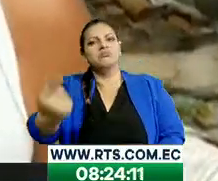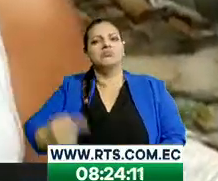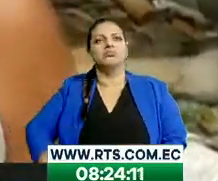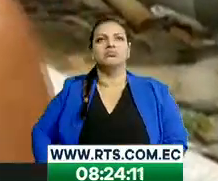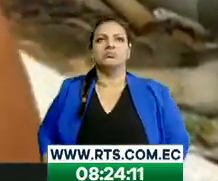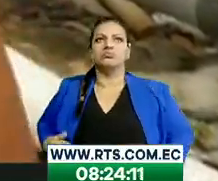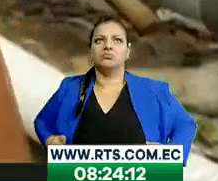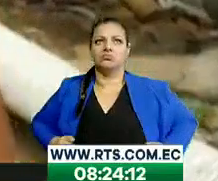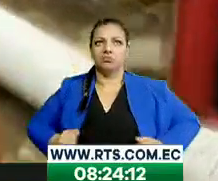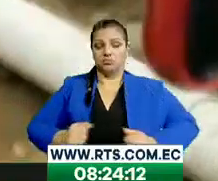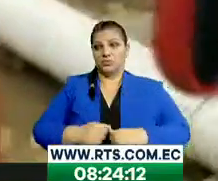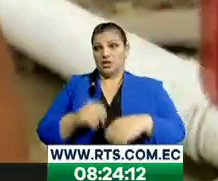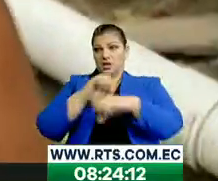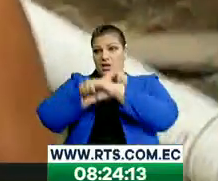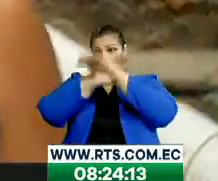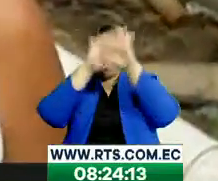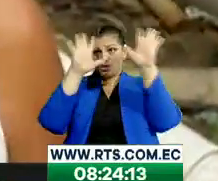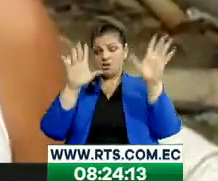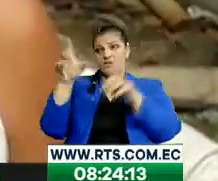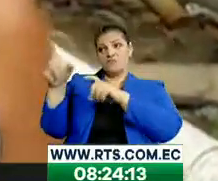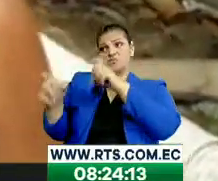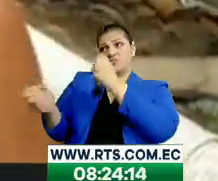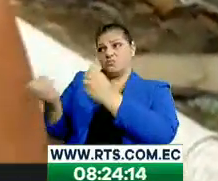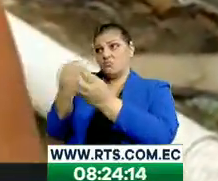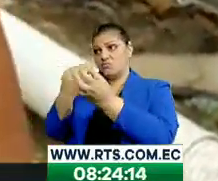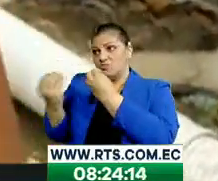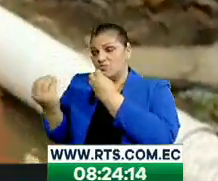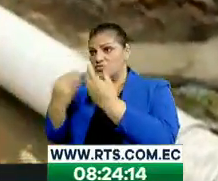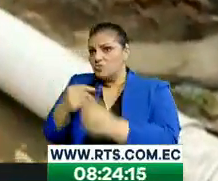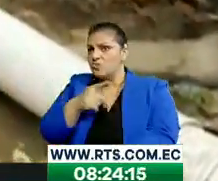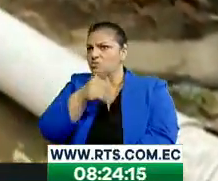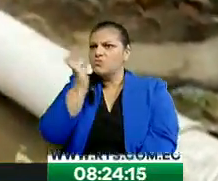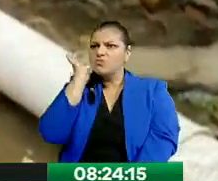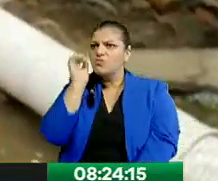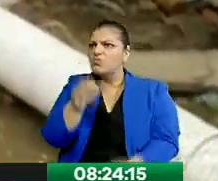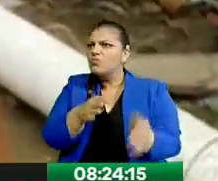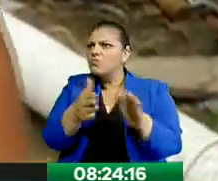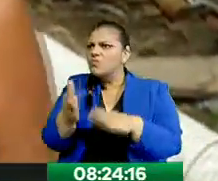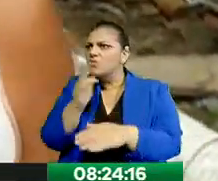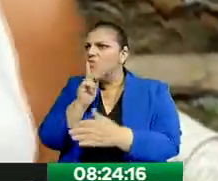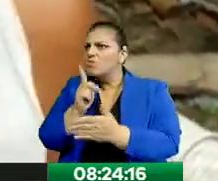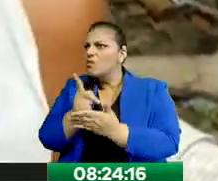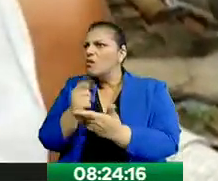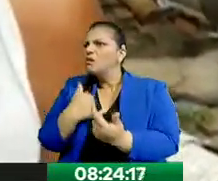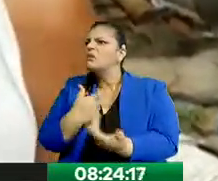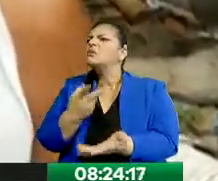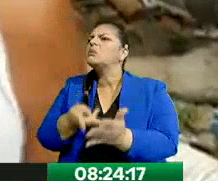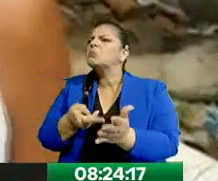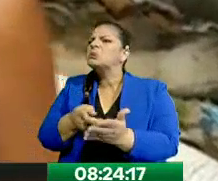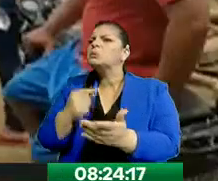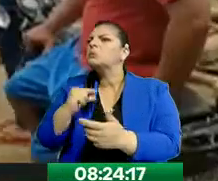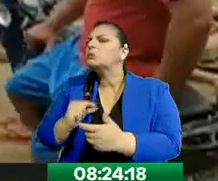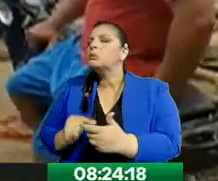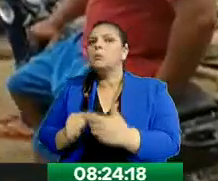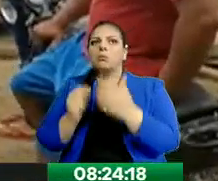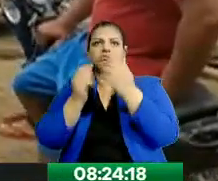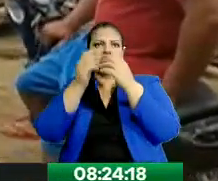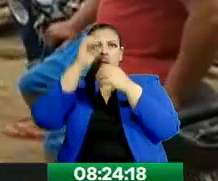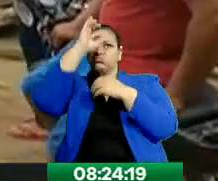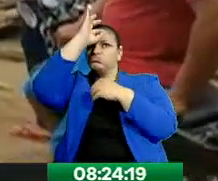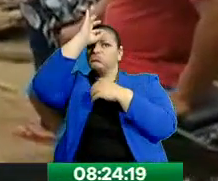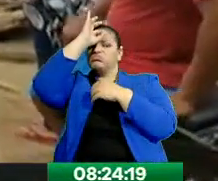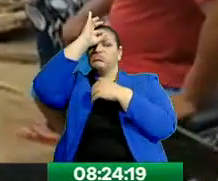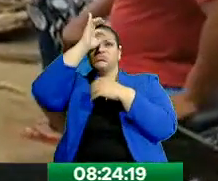allá con un allá arriba que le habían encontrado a la chica ahí, pero no sé cómo qué habrá pasado en realidad. Policía y